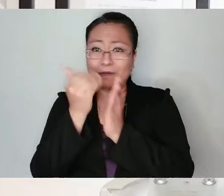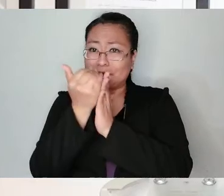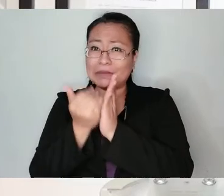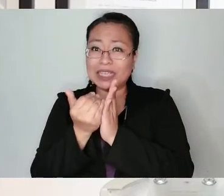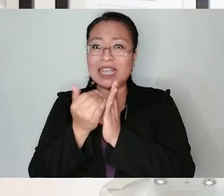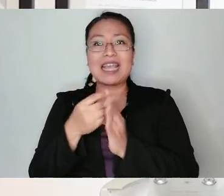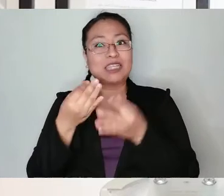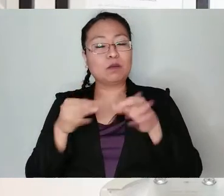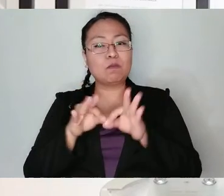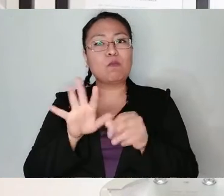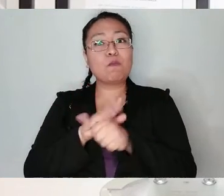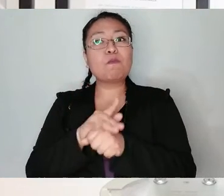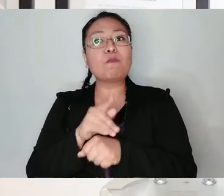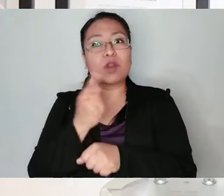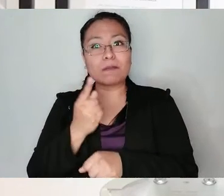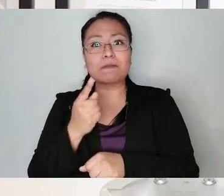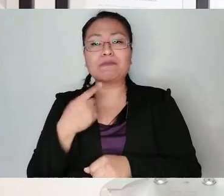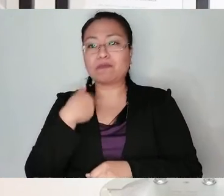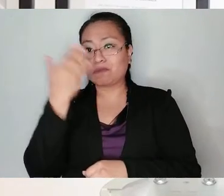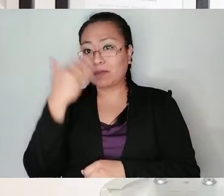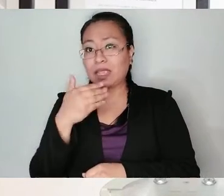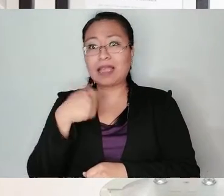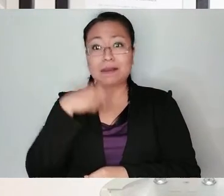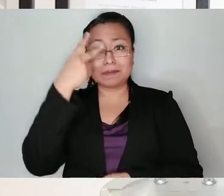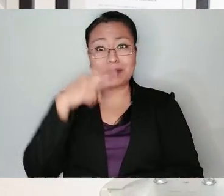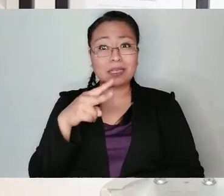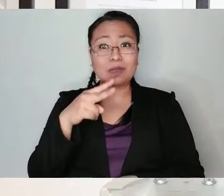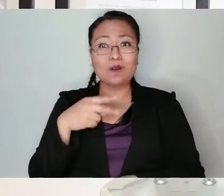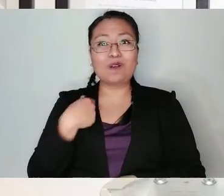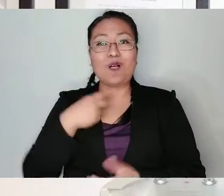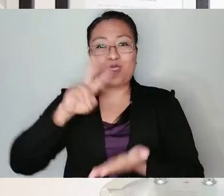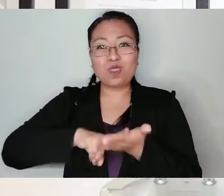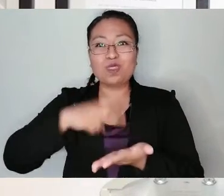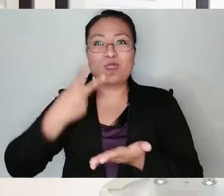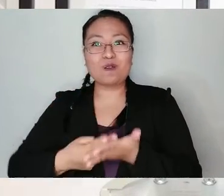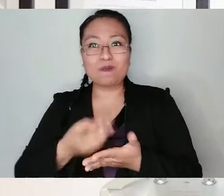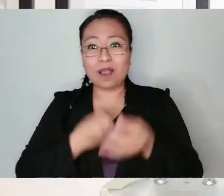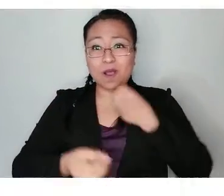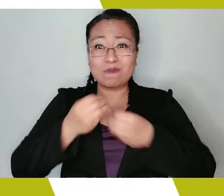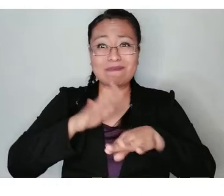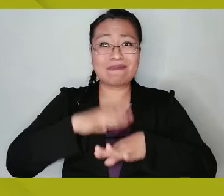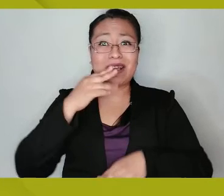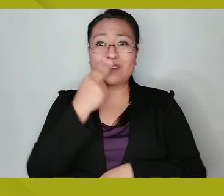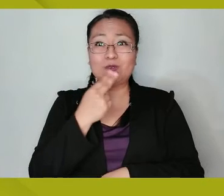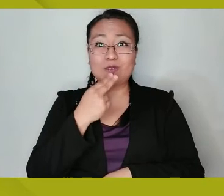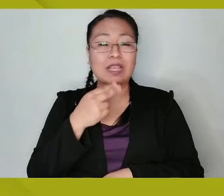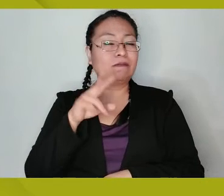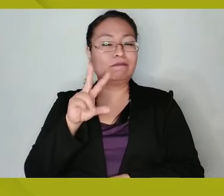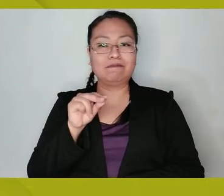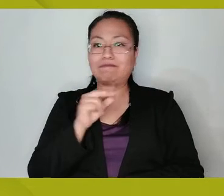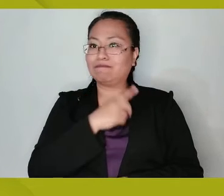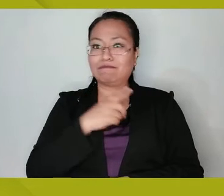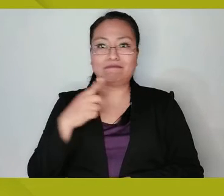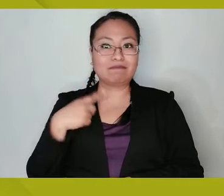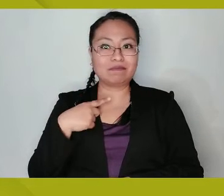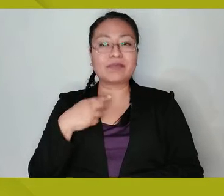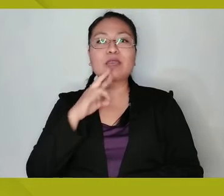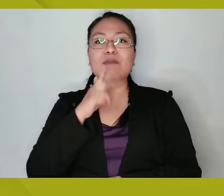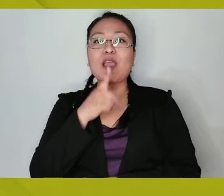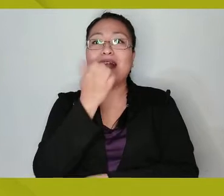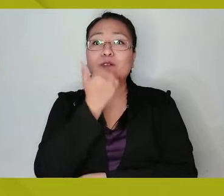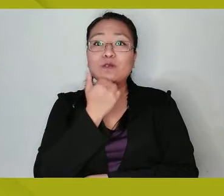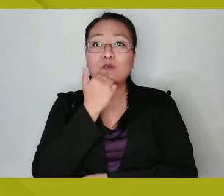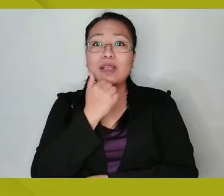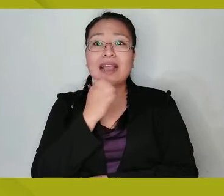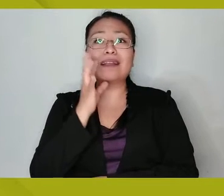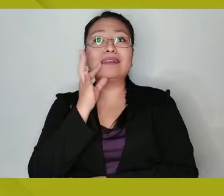doble. Esta cantidad nos aporta una gran carga calórica, pero si lo hacemos con azúcares